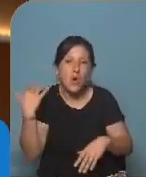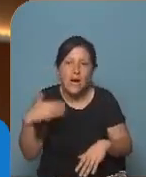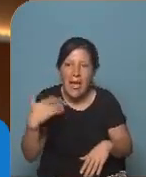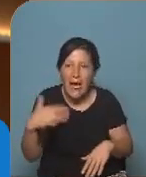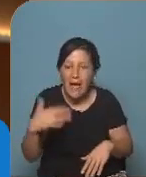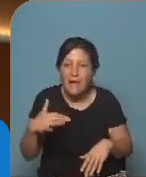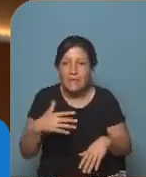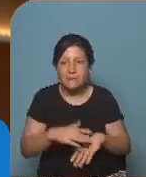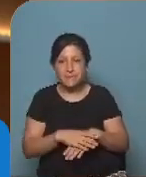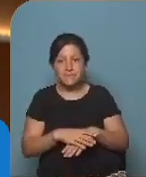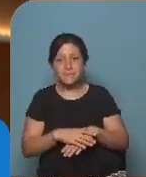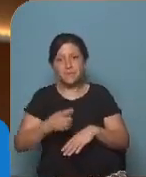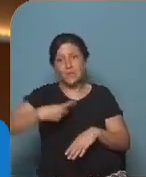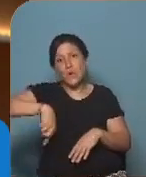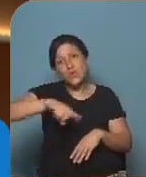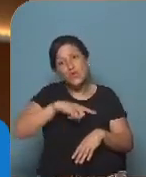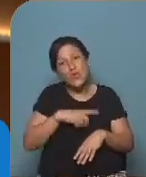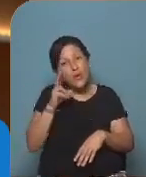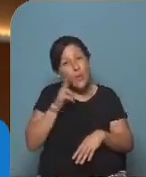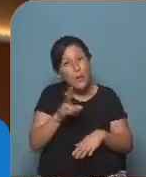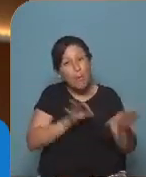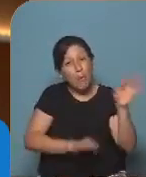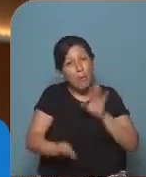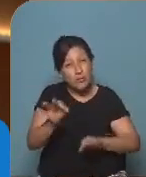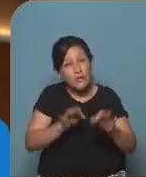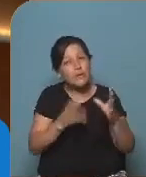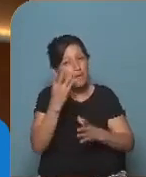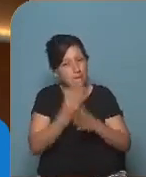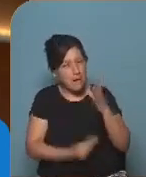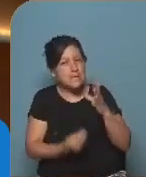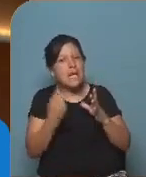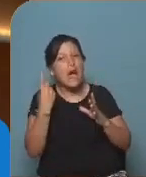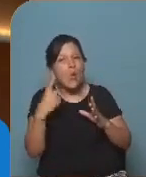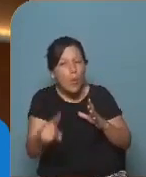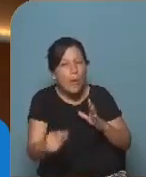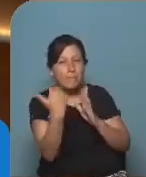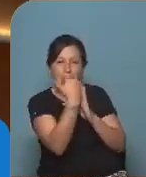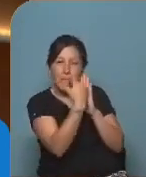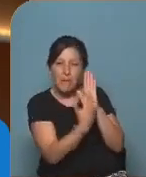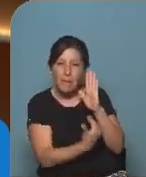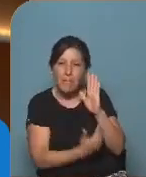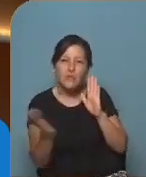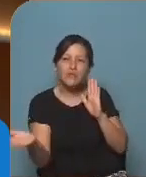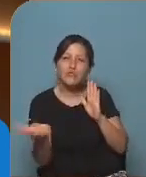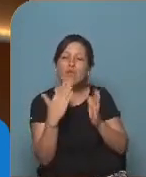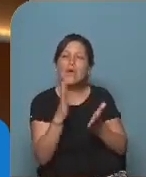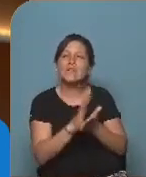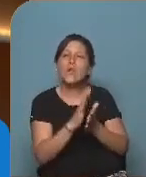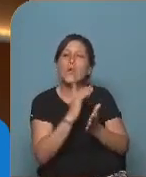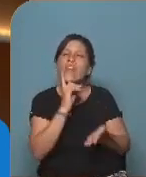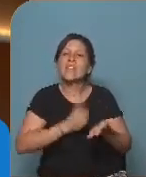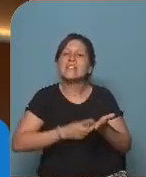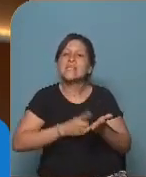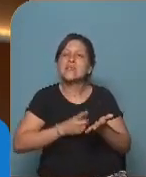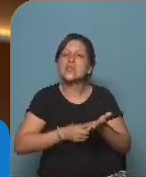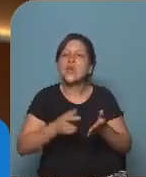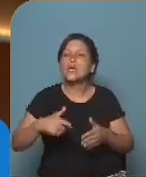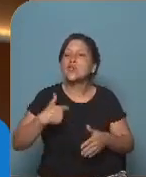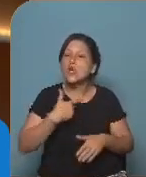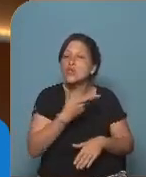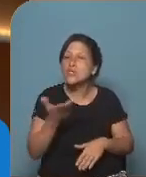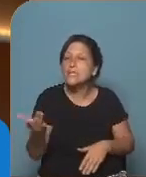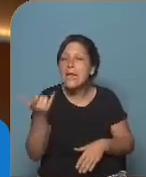que nosotros les vemos a este proyecto, es que se basa en medidas socioeducativas y